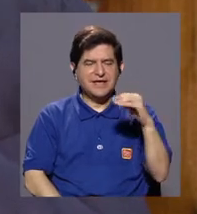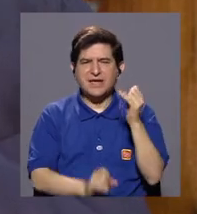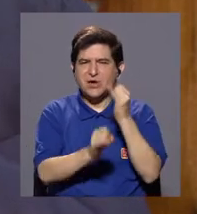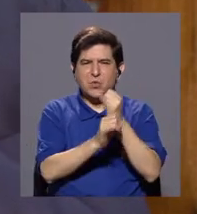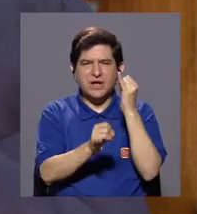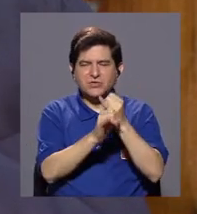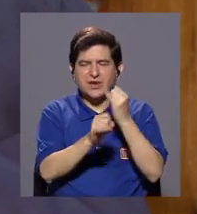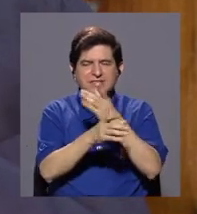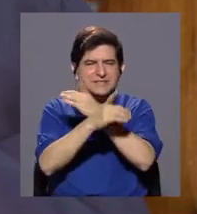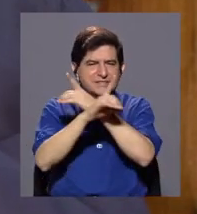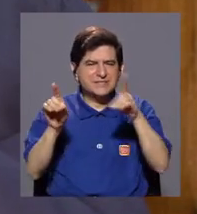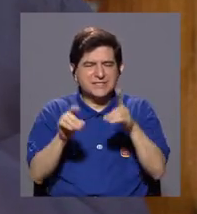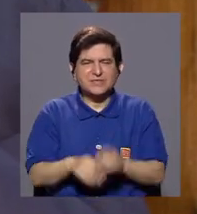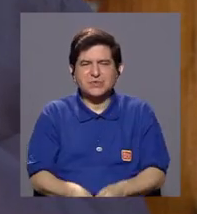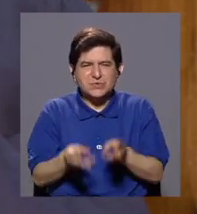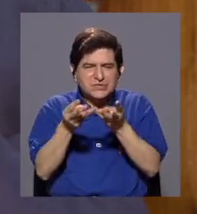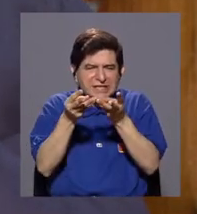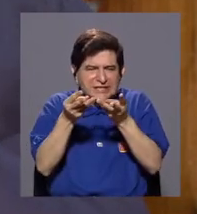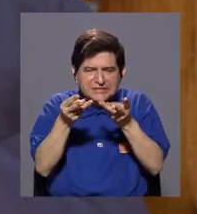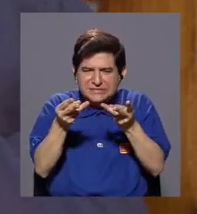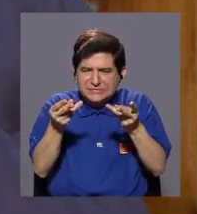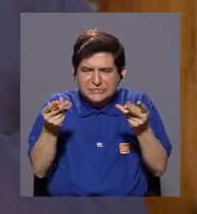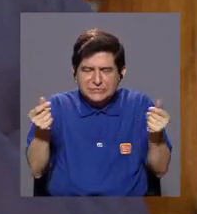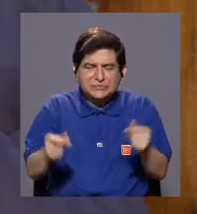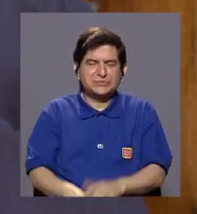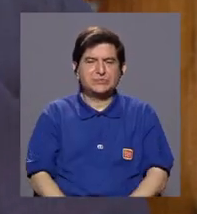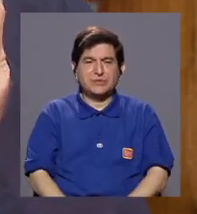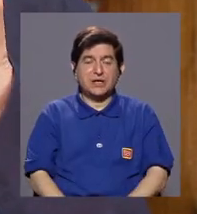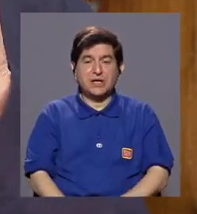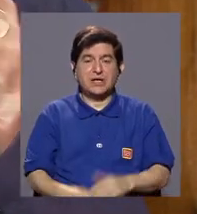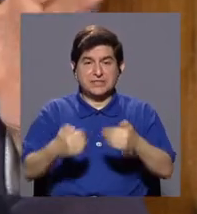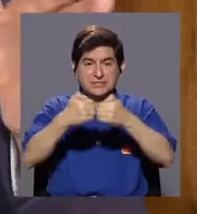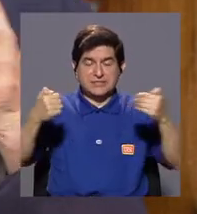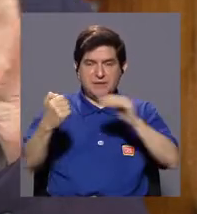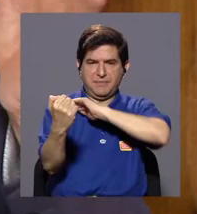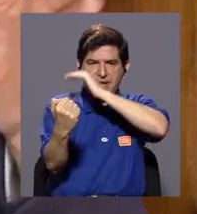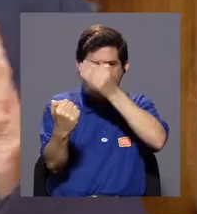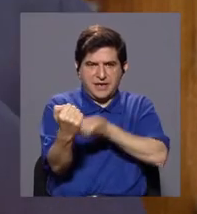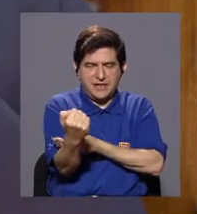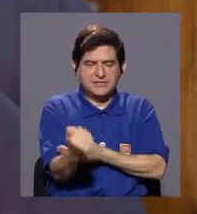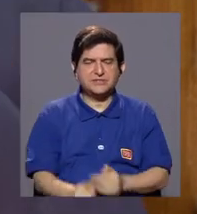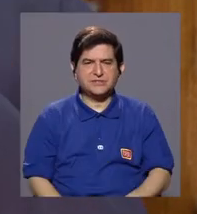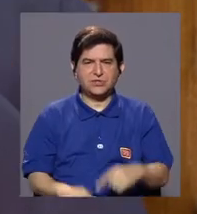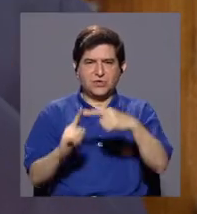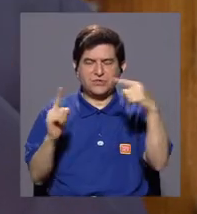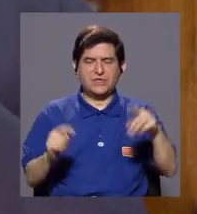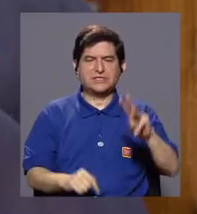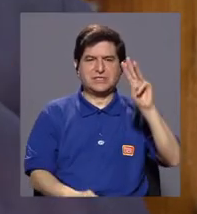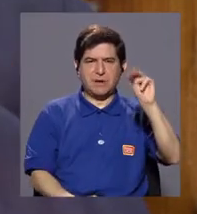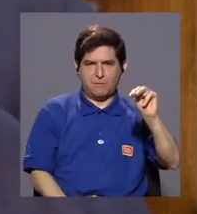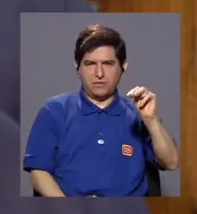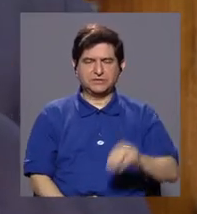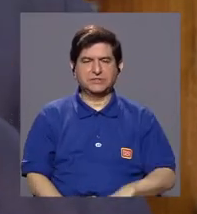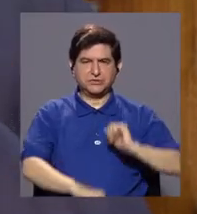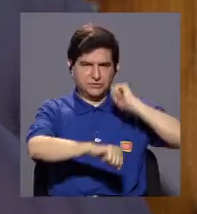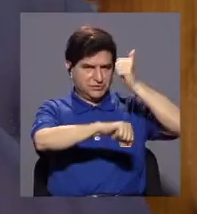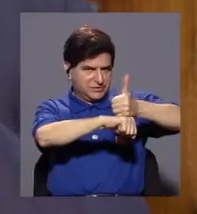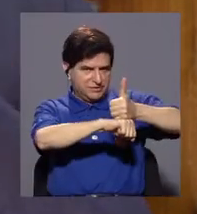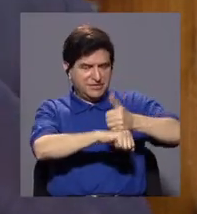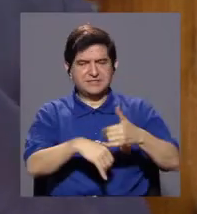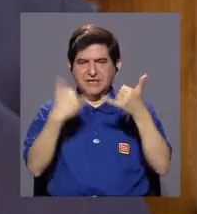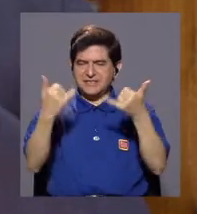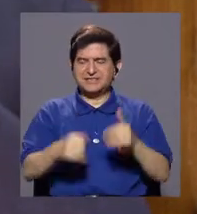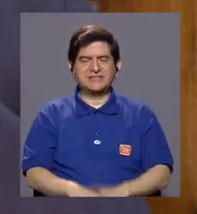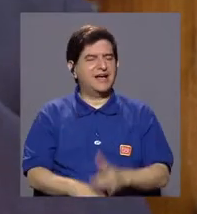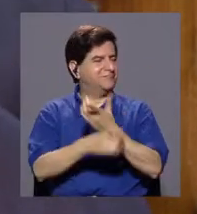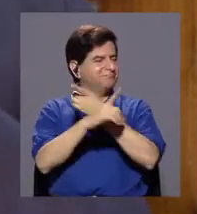las instituciones democráticas y se pierde la división de poderes que viene desde Montesquieu, se deja